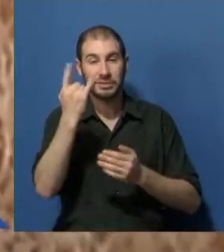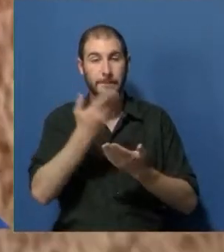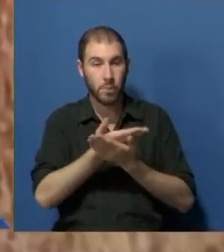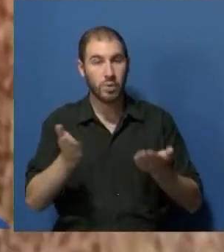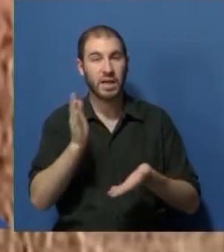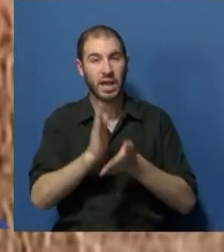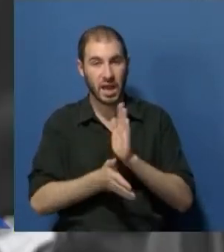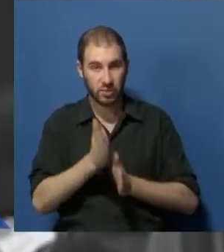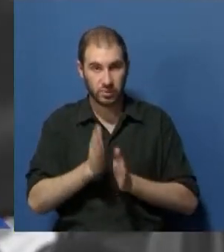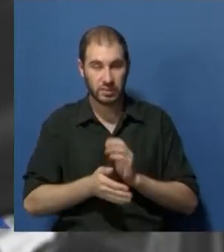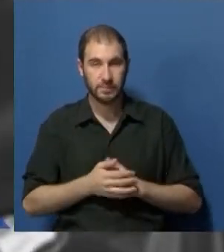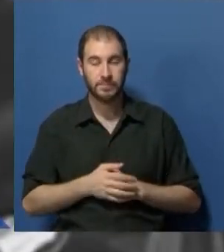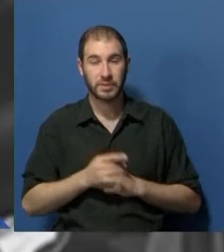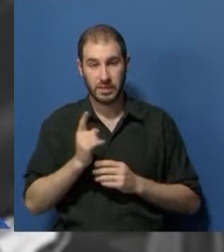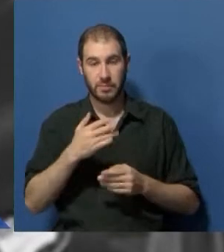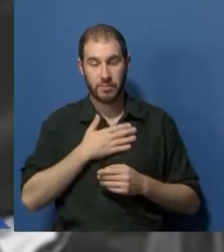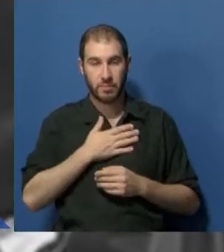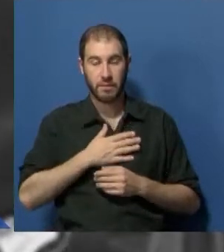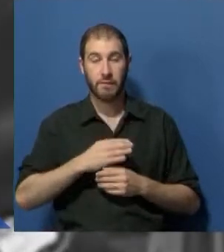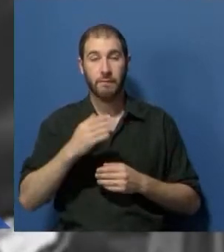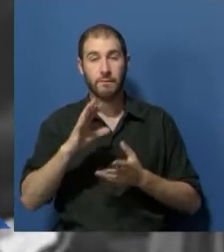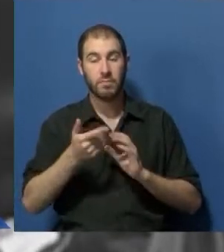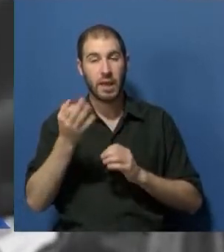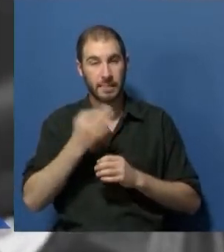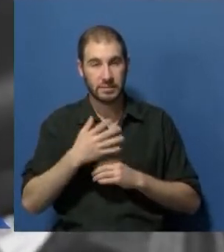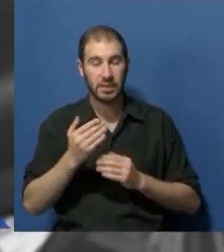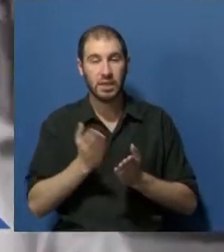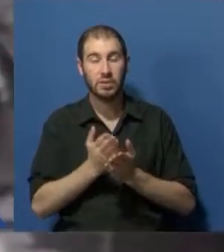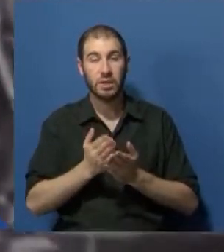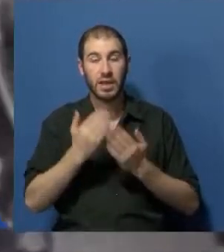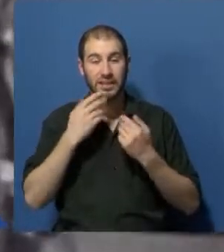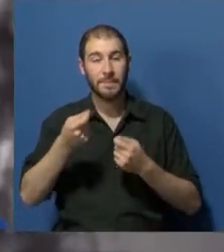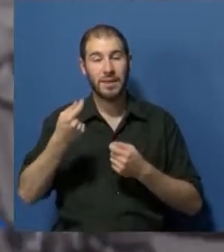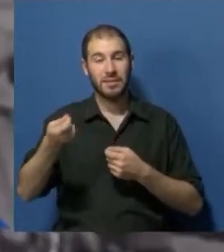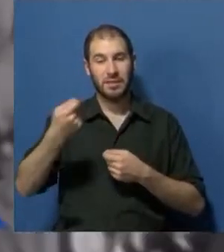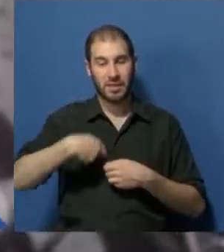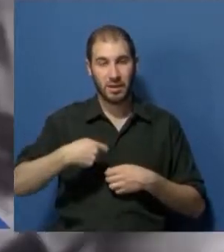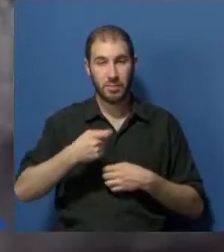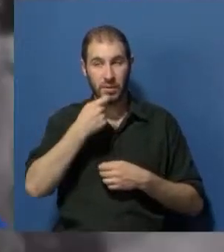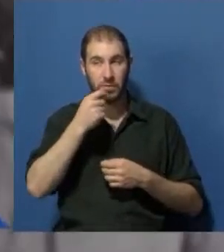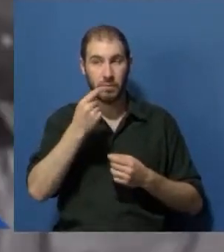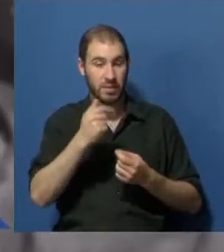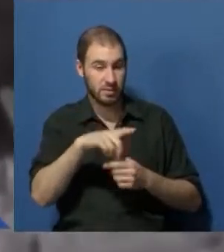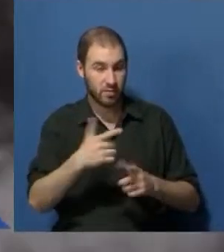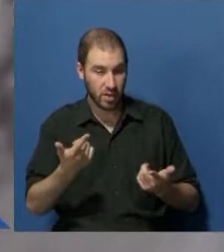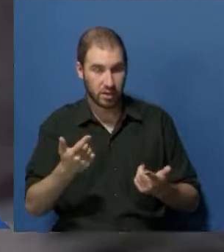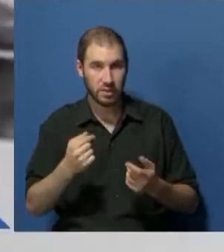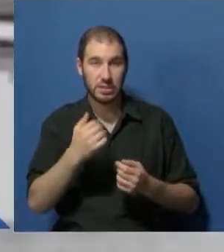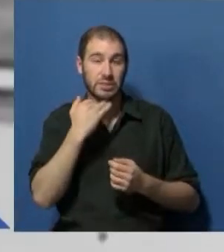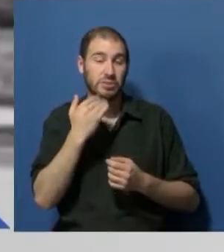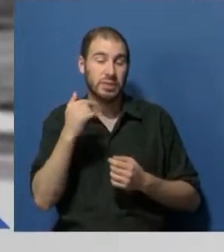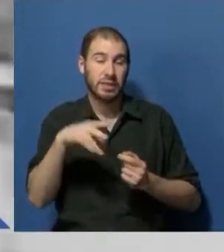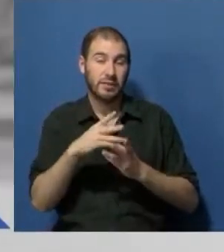gratuita, también en mi caso en particular, por ejemplo, que estudié gracias a una beca, que si no hubiera tenido esa beca, no sé si